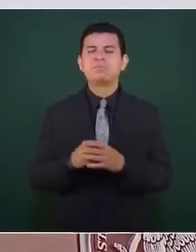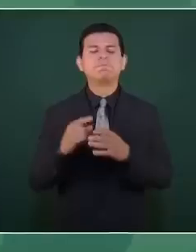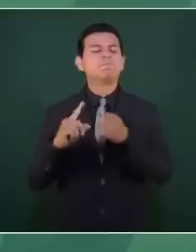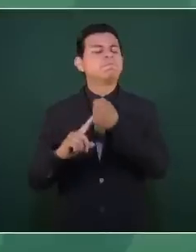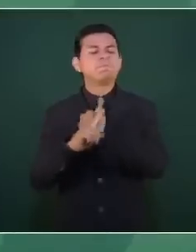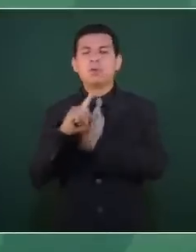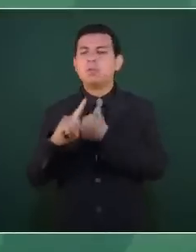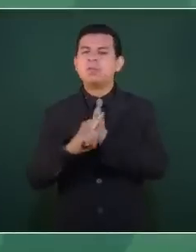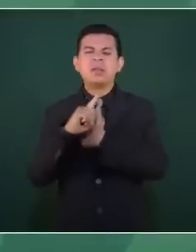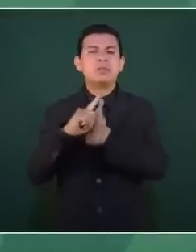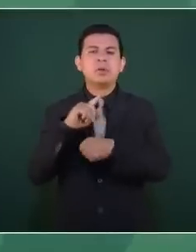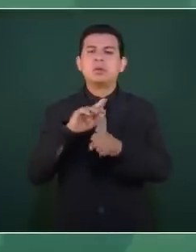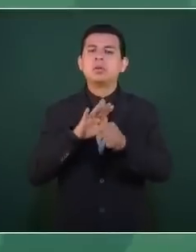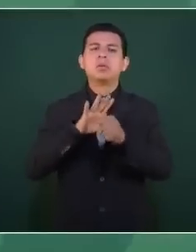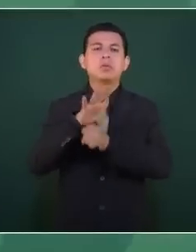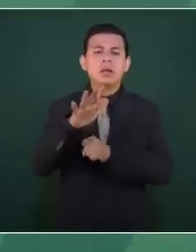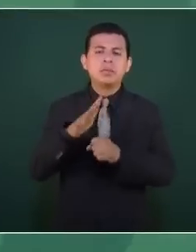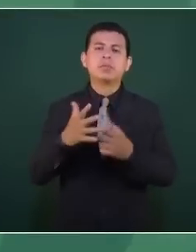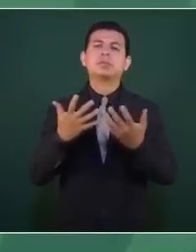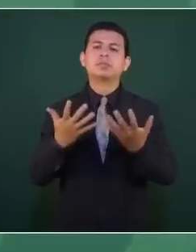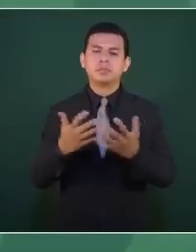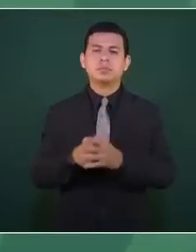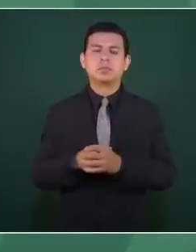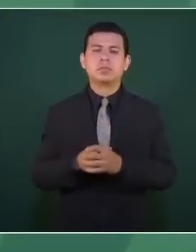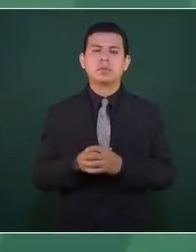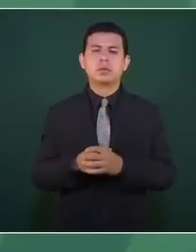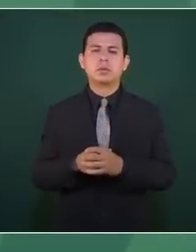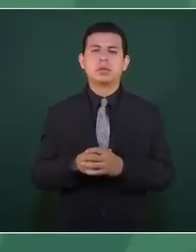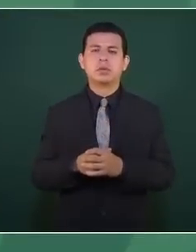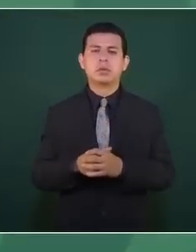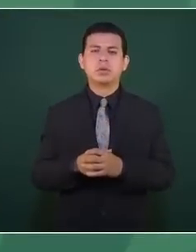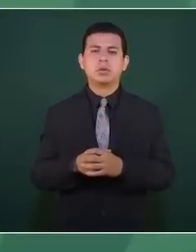desafortunadamente se